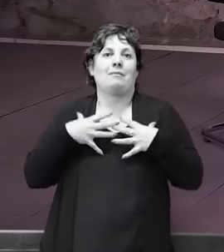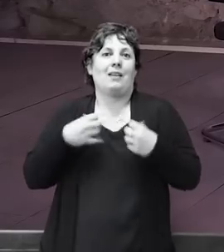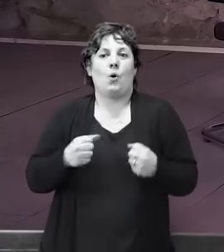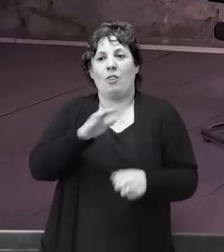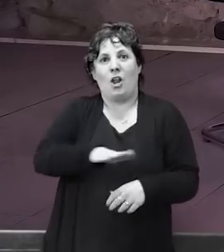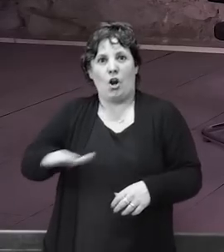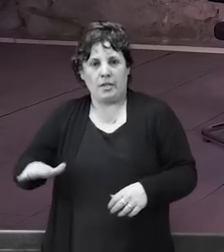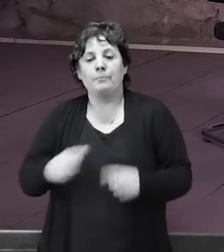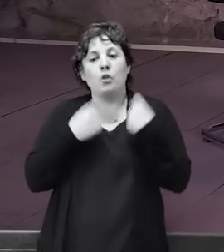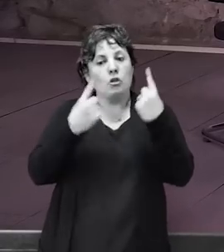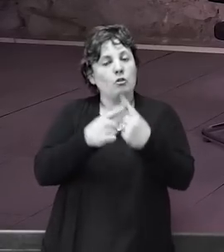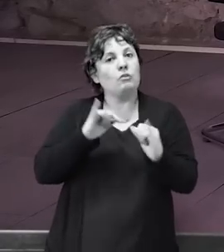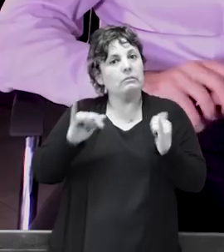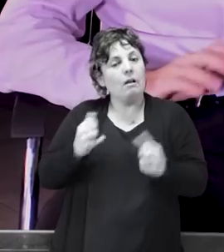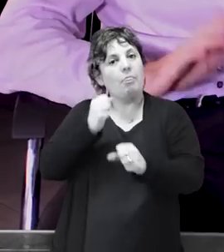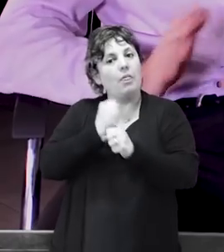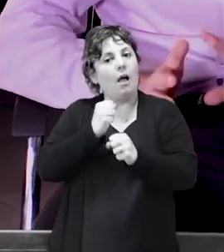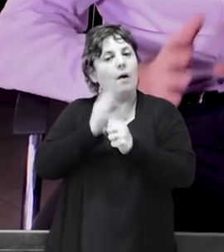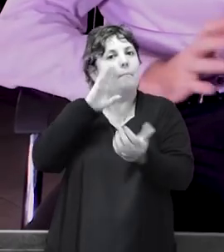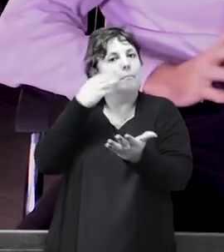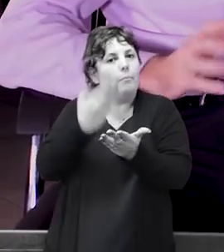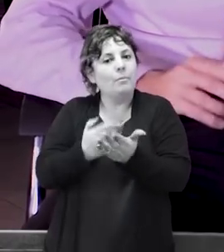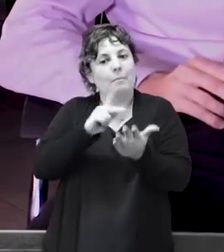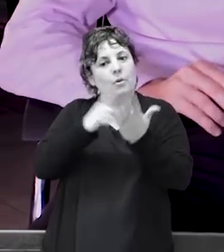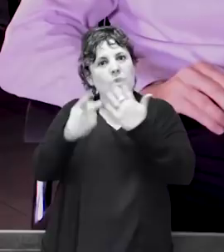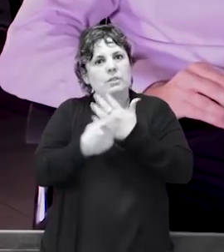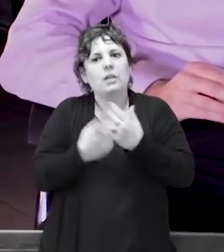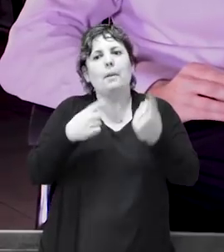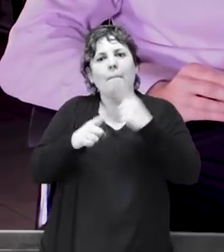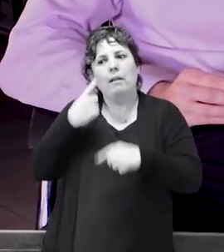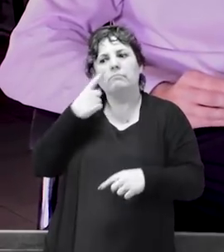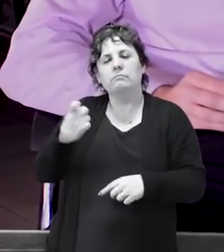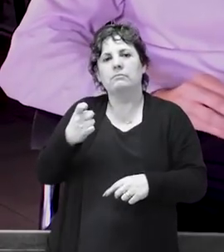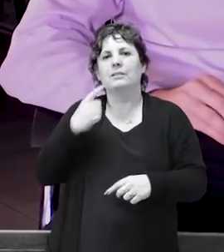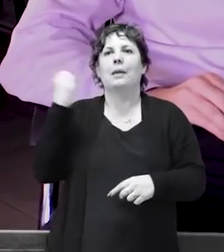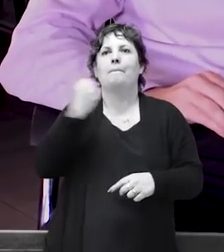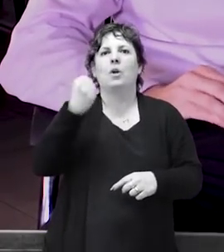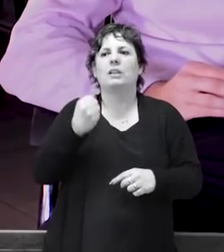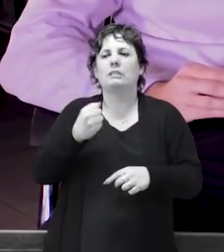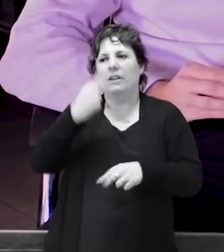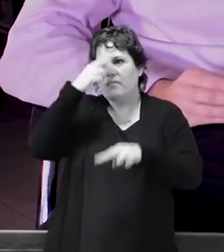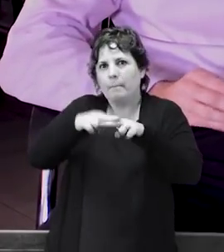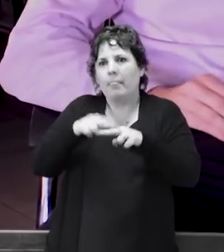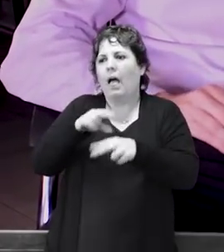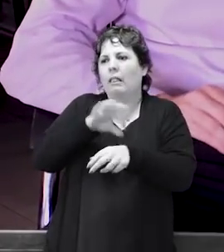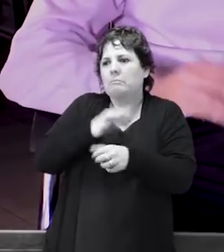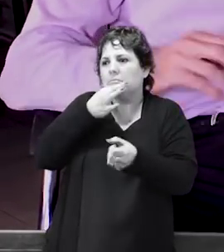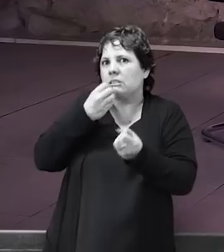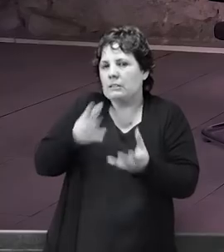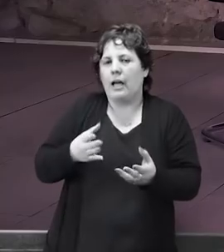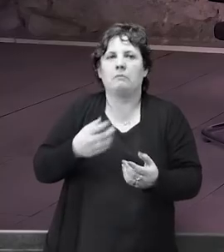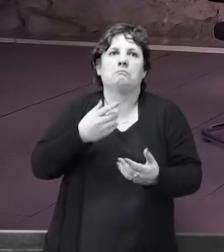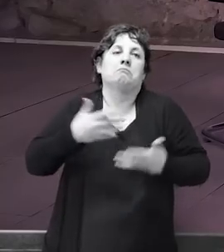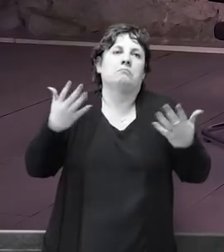niños. Estamos trabajando en proyectos como para ver la importancia que puede tener a nivel clínico. Esto es, por